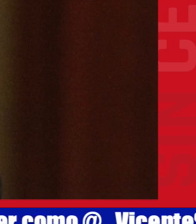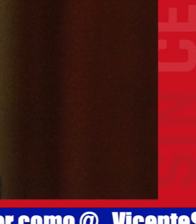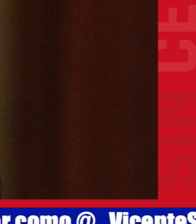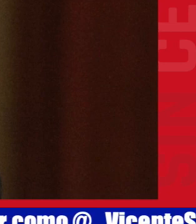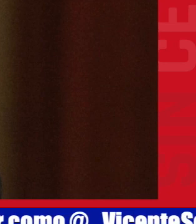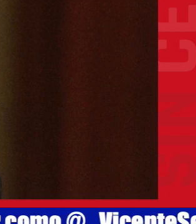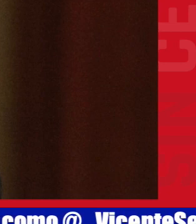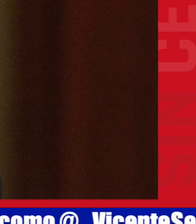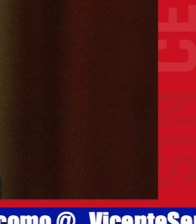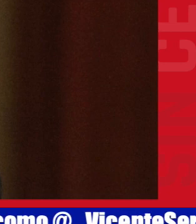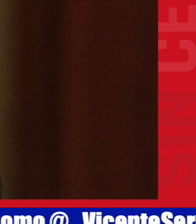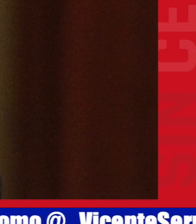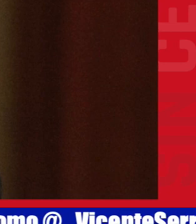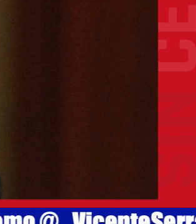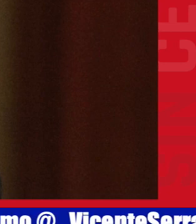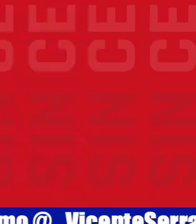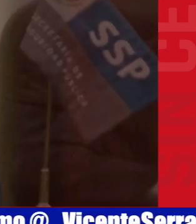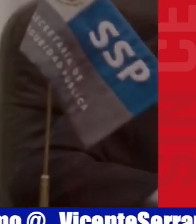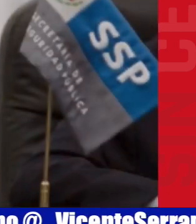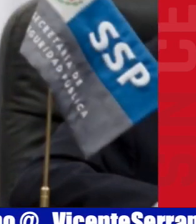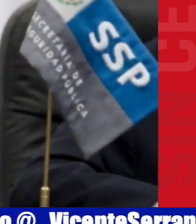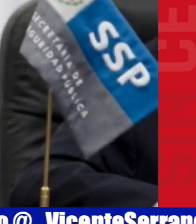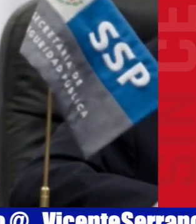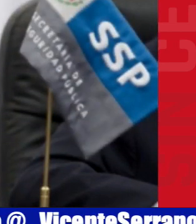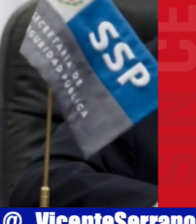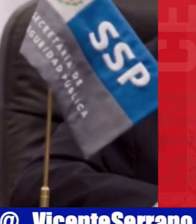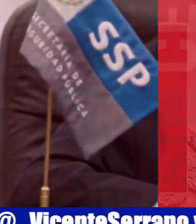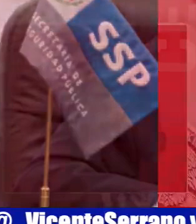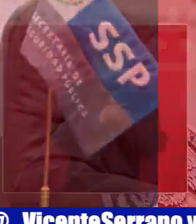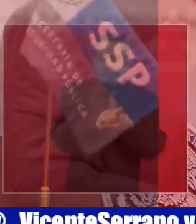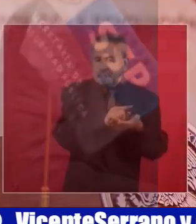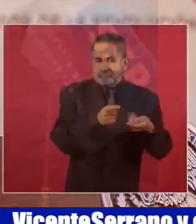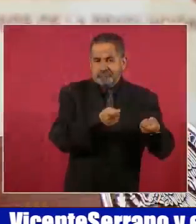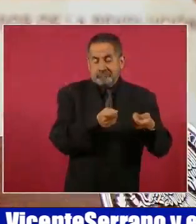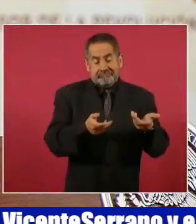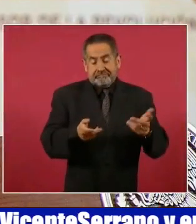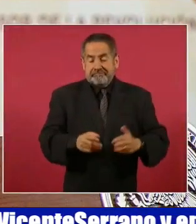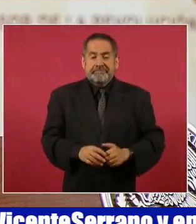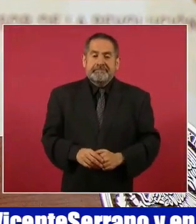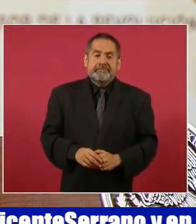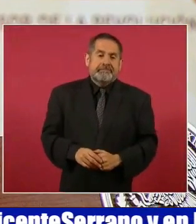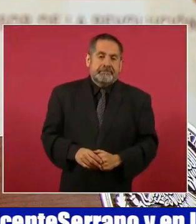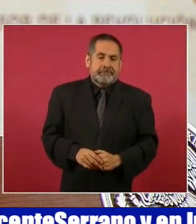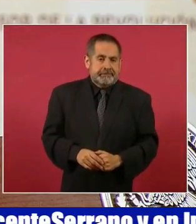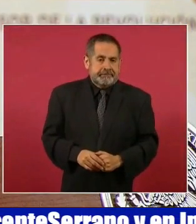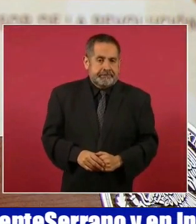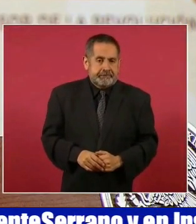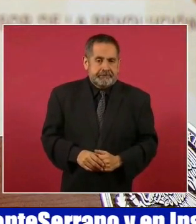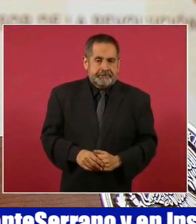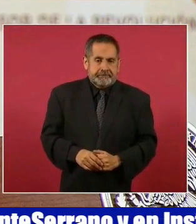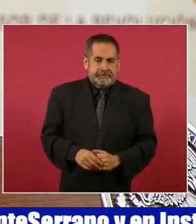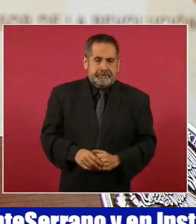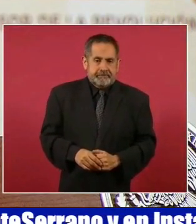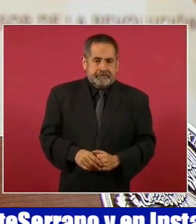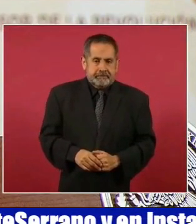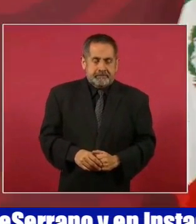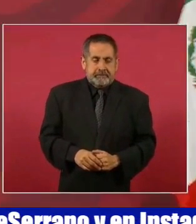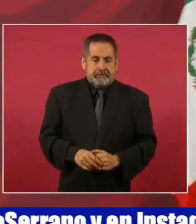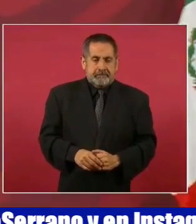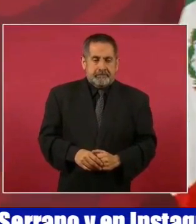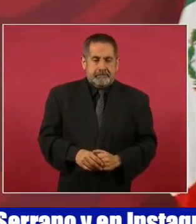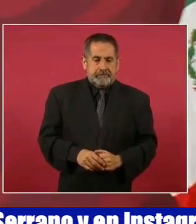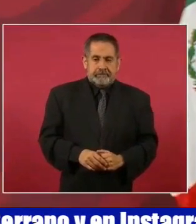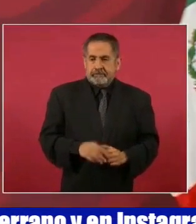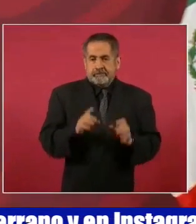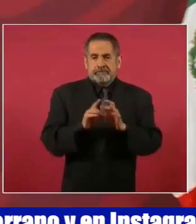se necesita contra Cedillo y Calderón? Claro que la gente los tiene muy identificados, ya han recibido su